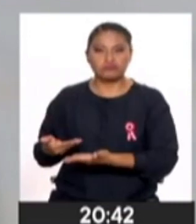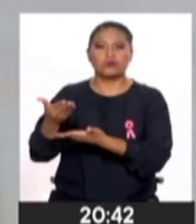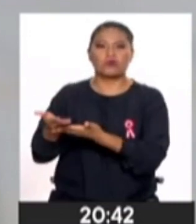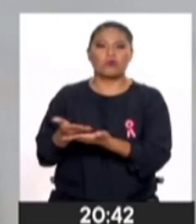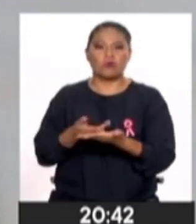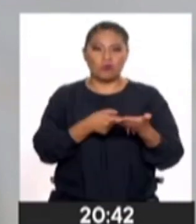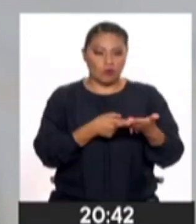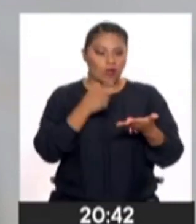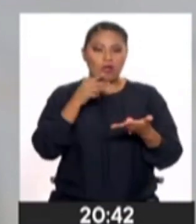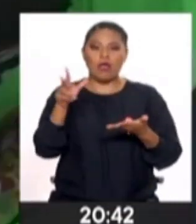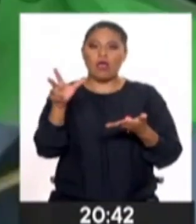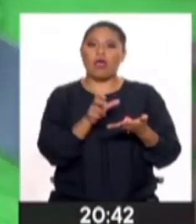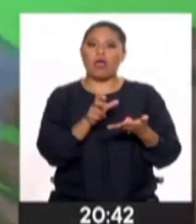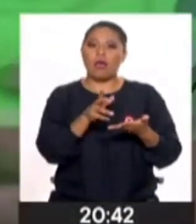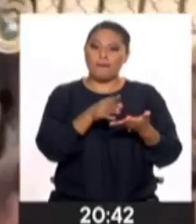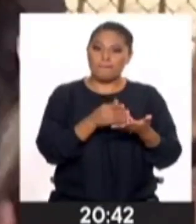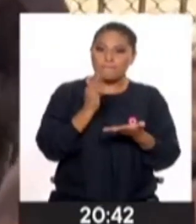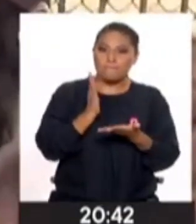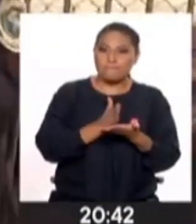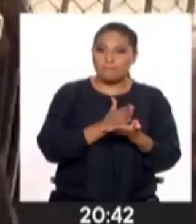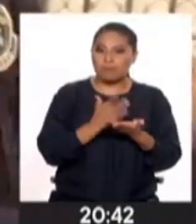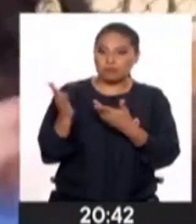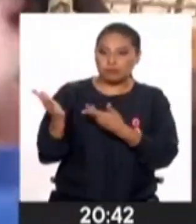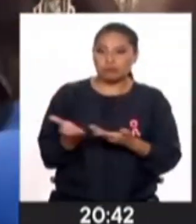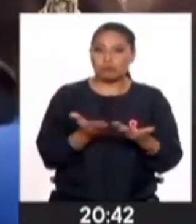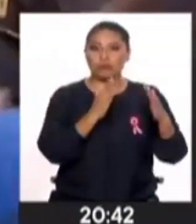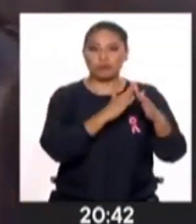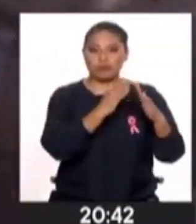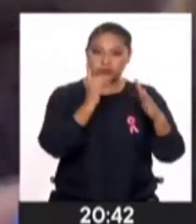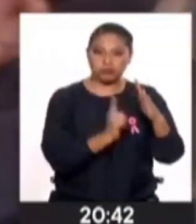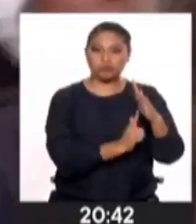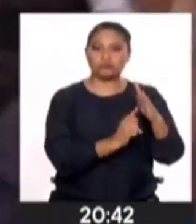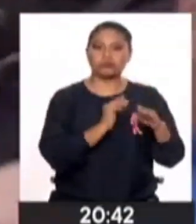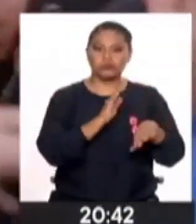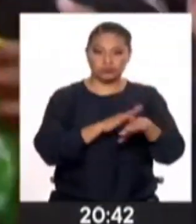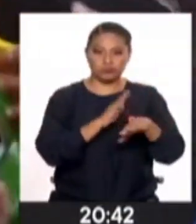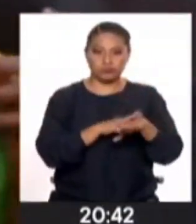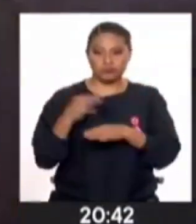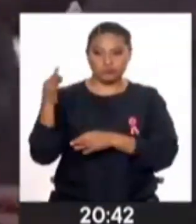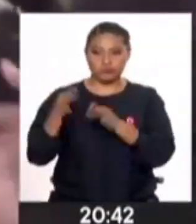recurso de apelación. Vamos a cumplir ahora con las medidas interpuestas por la justicia.